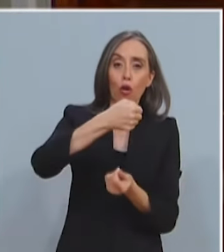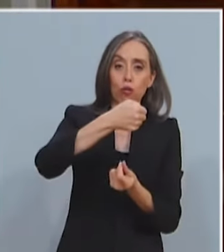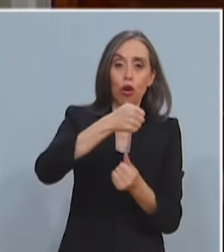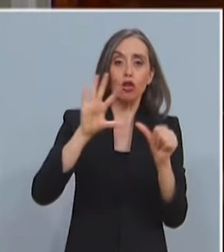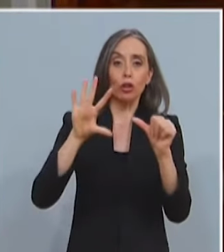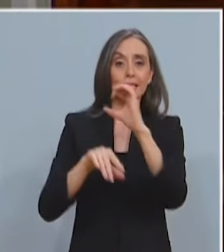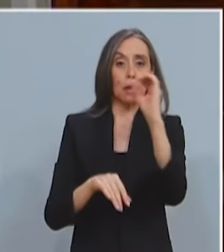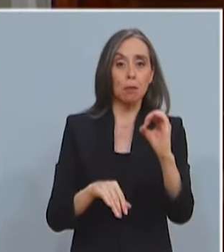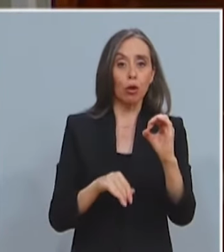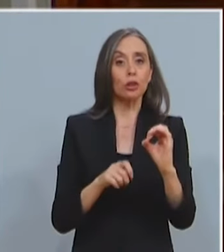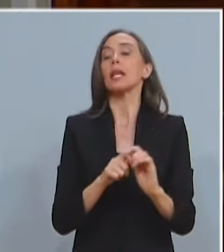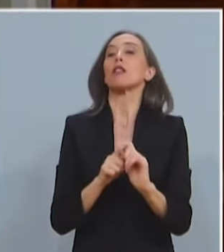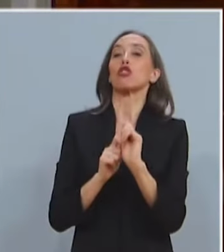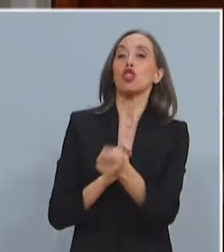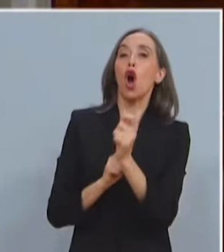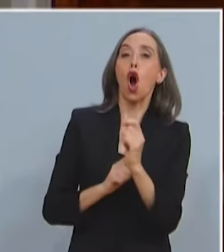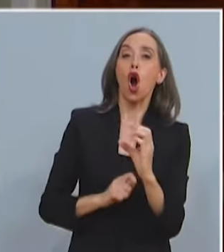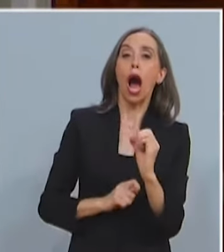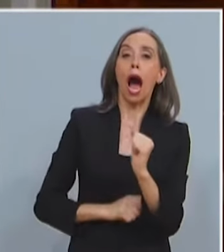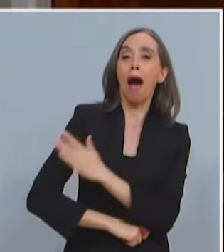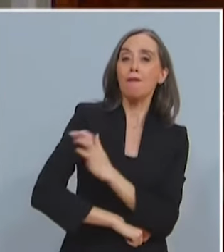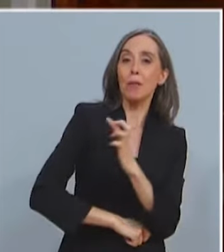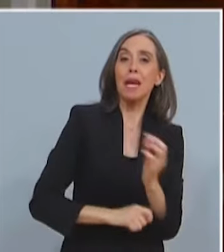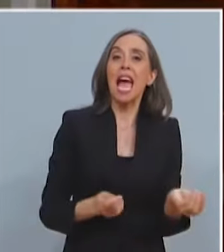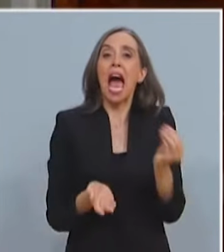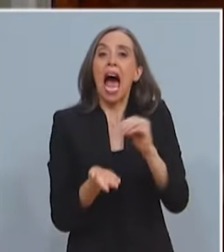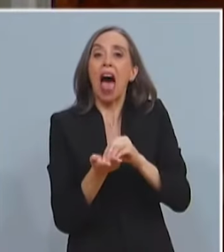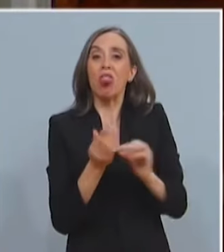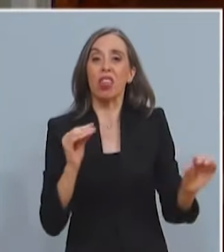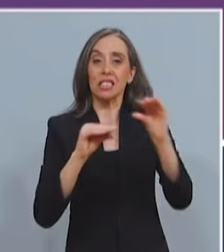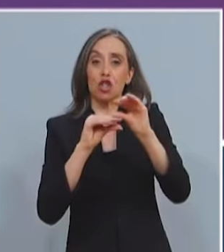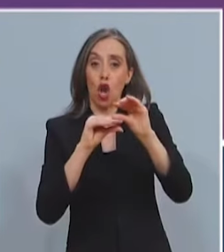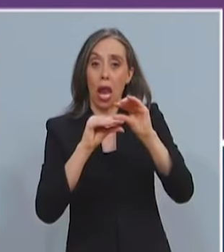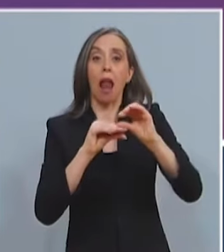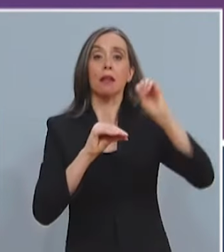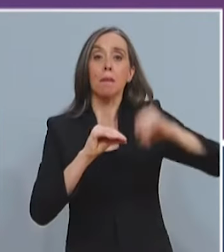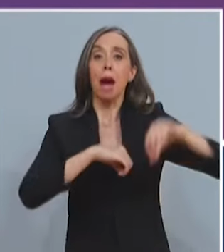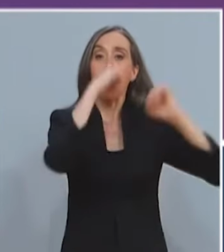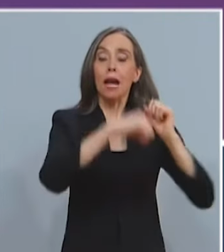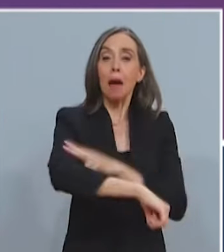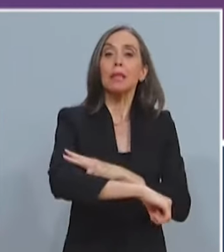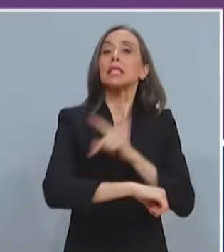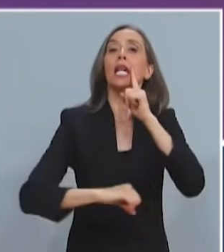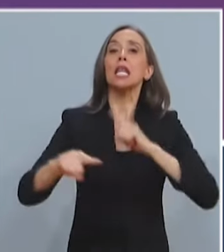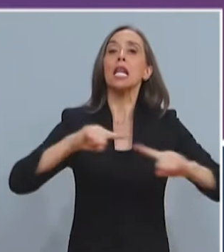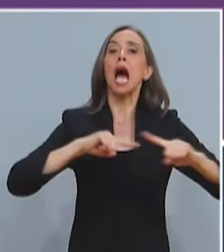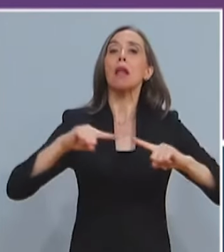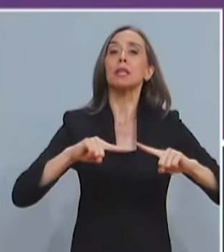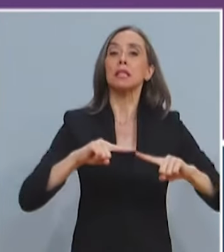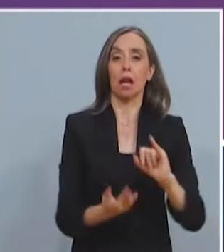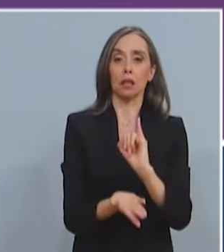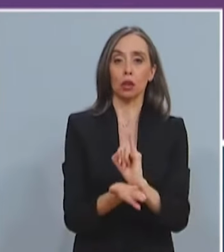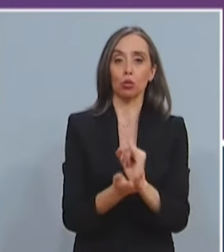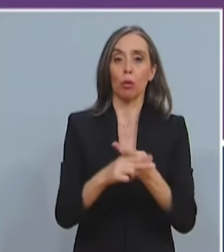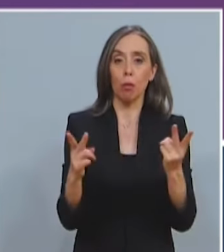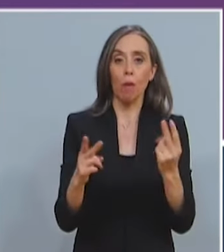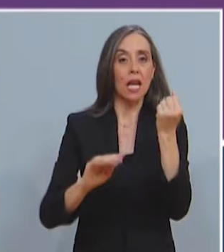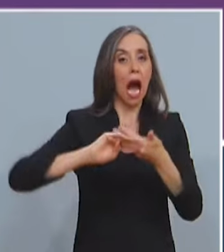6% de cotización adicional que son de cargo del empleador serán administrados por la institución pública